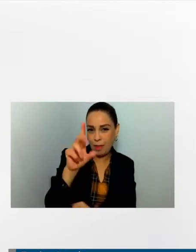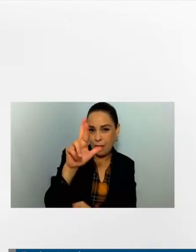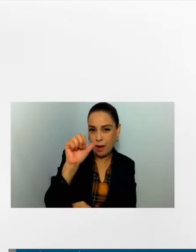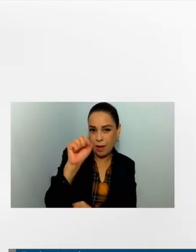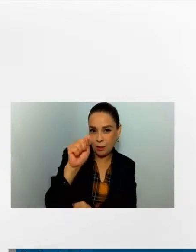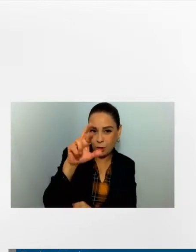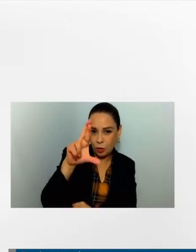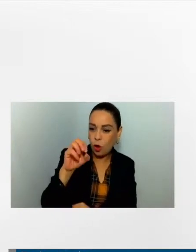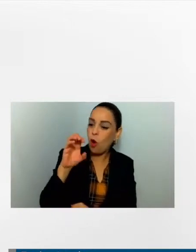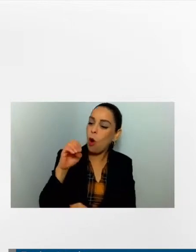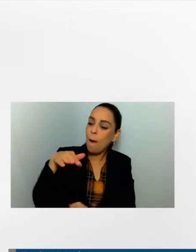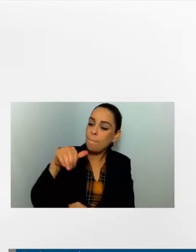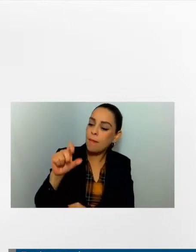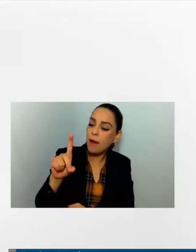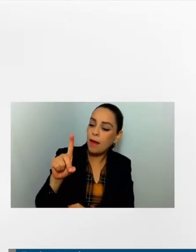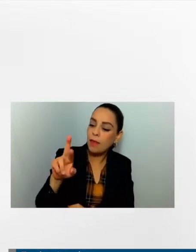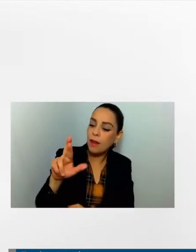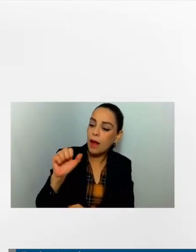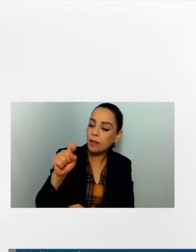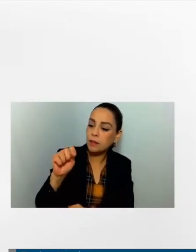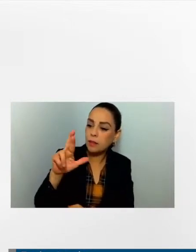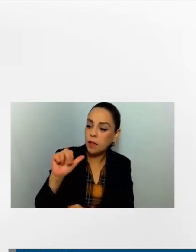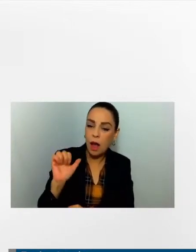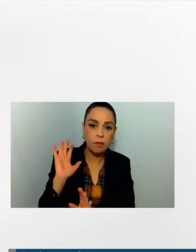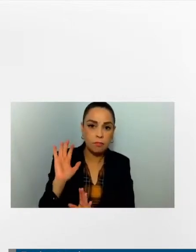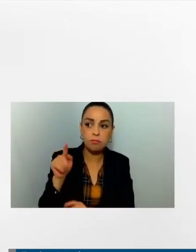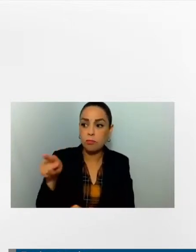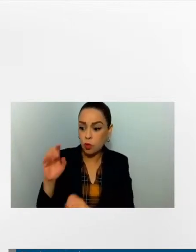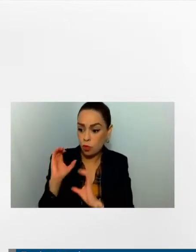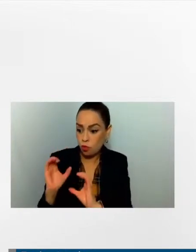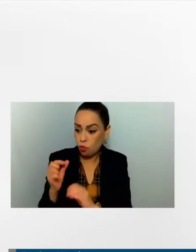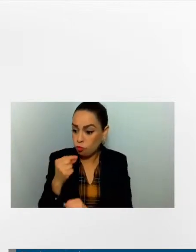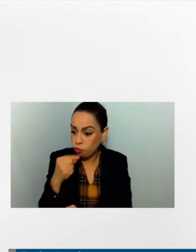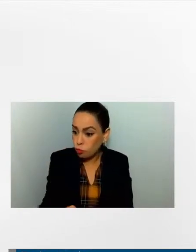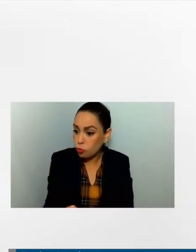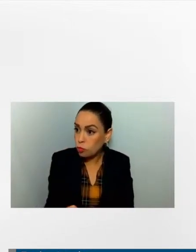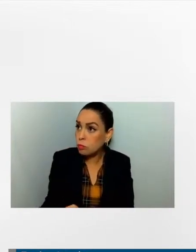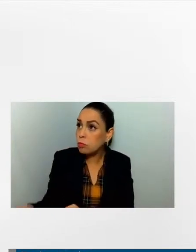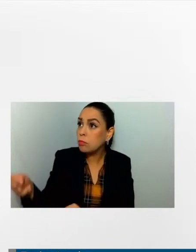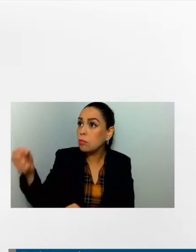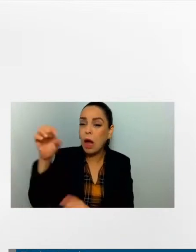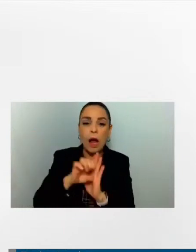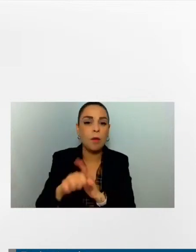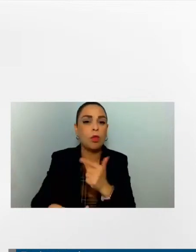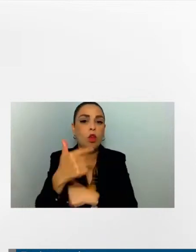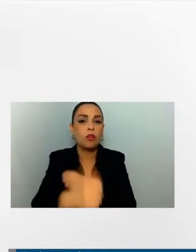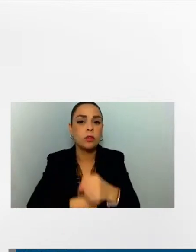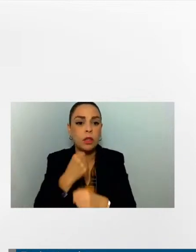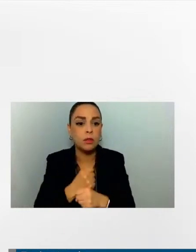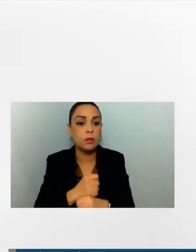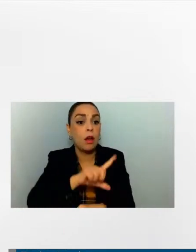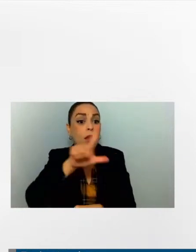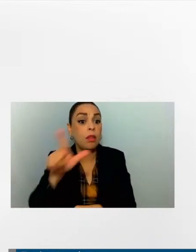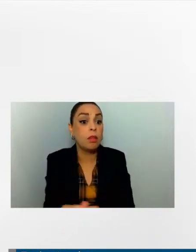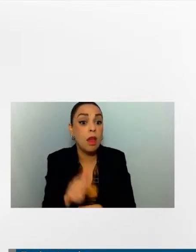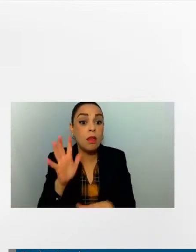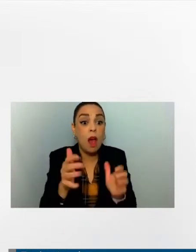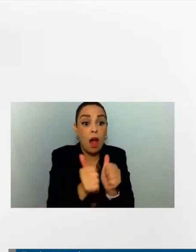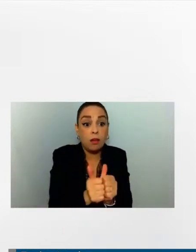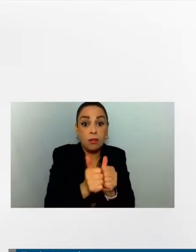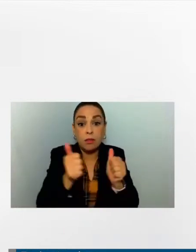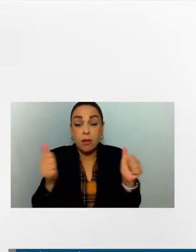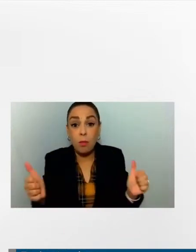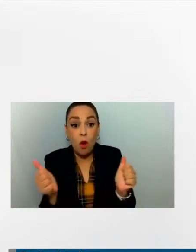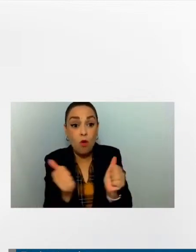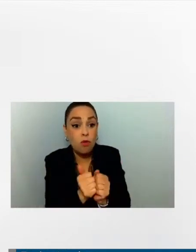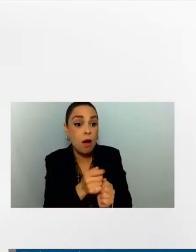ha criado al niño o niña por, no sé, 12 años, y luego hay una separación, pero está ese vínculo, y